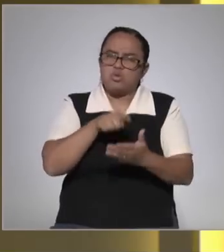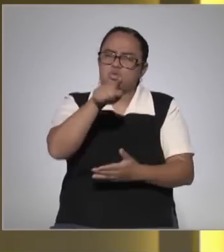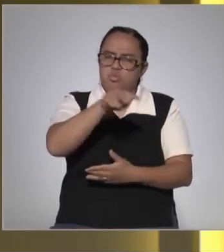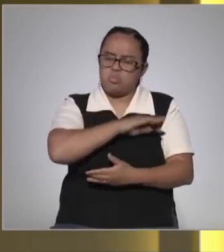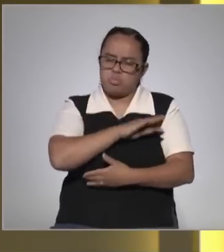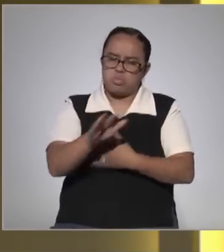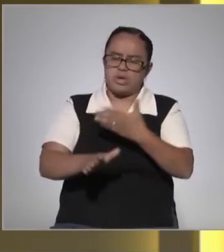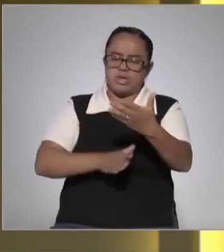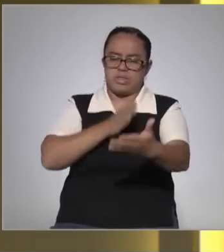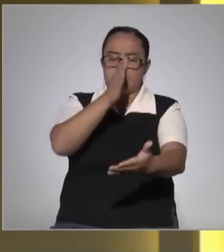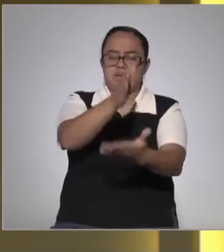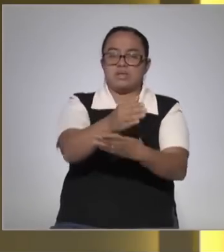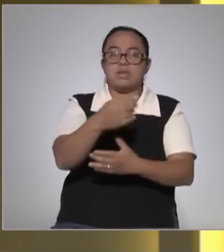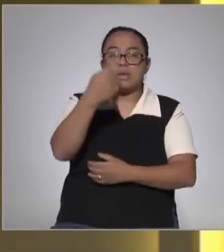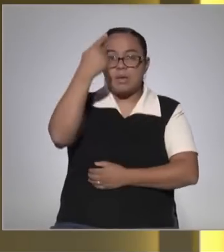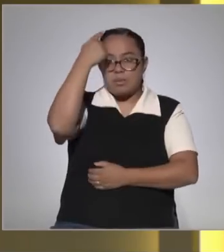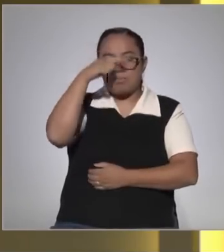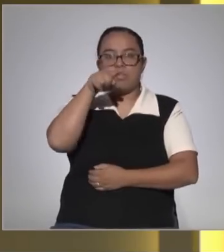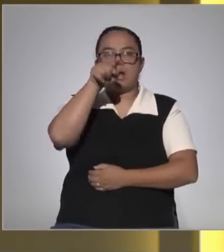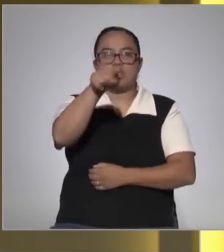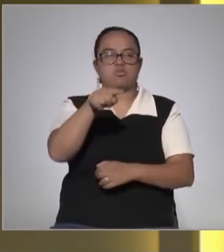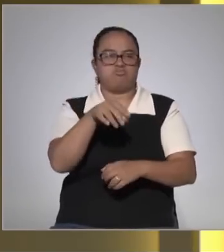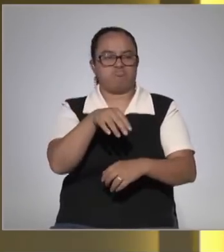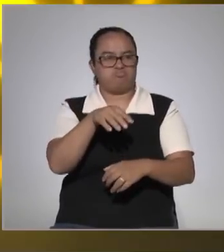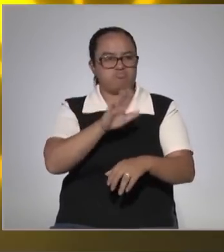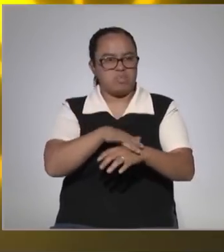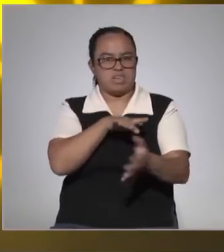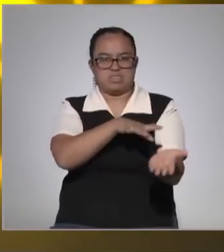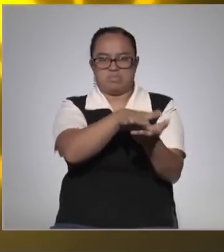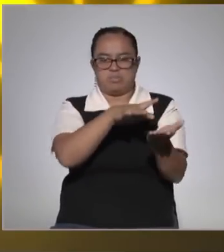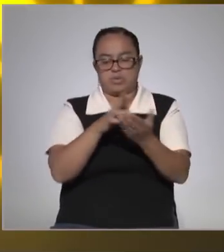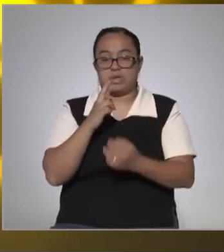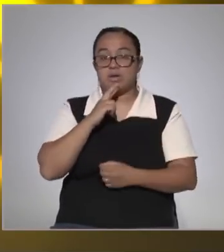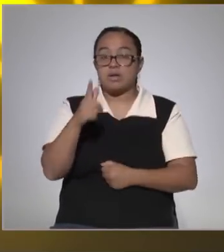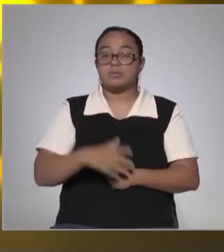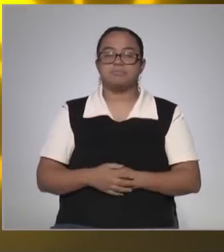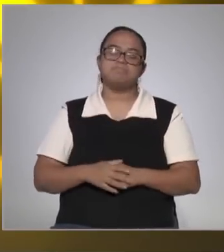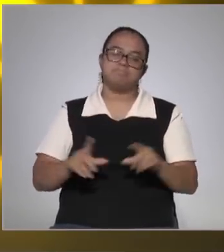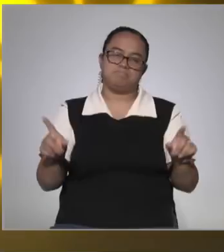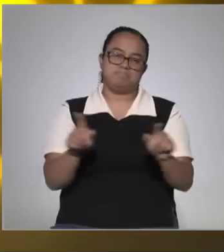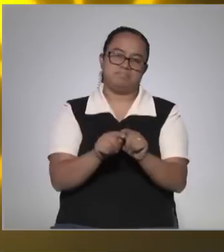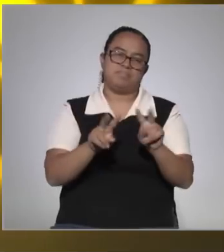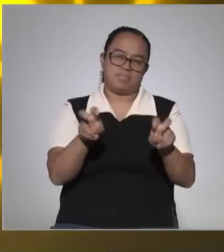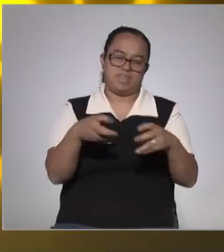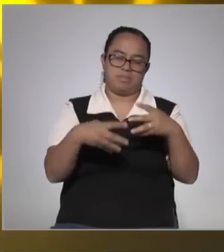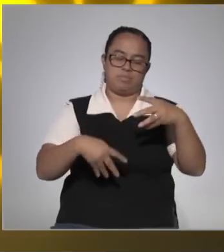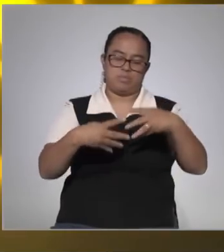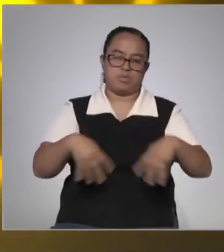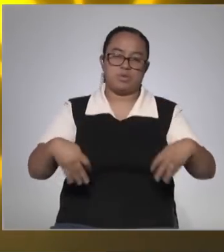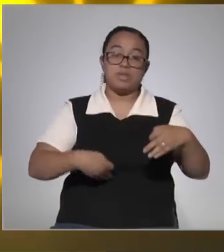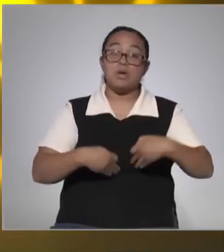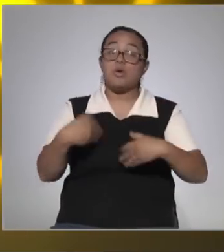ti, donde el teatro mexicano está más vivo que nunca. Hasta aquí nuestro tiempo de teatro. Nos